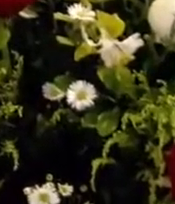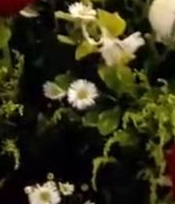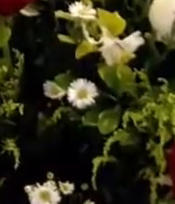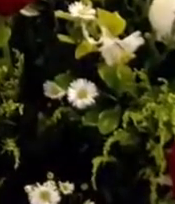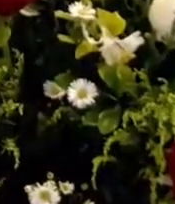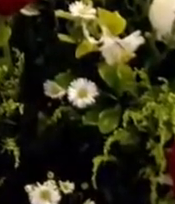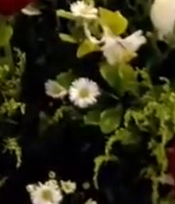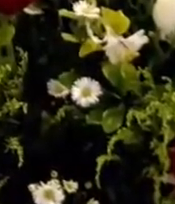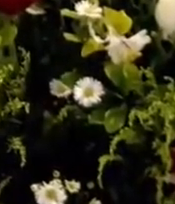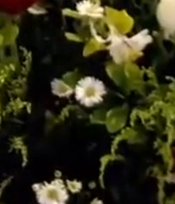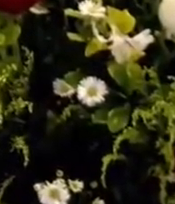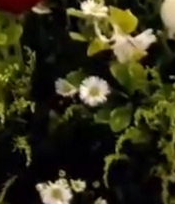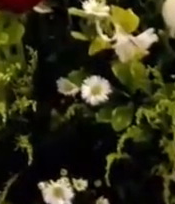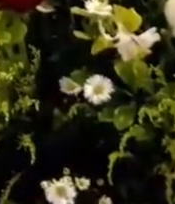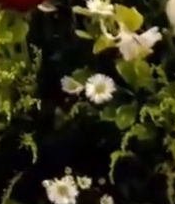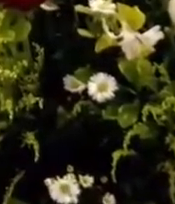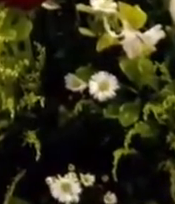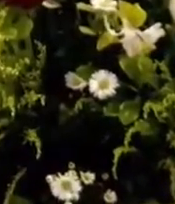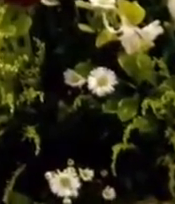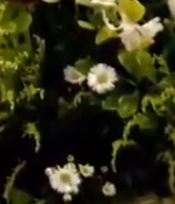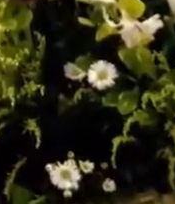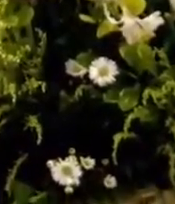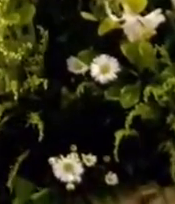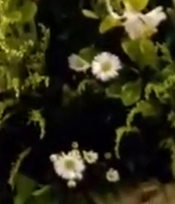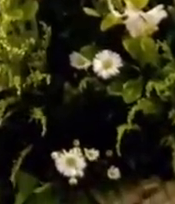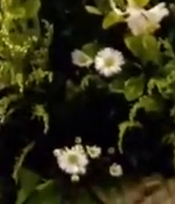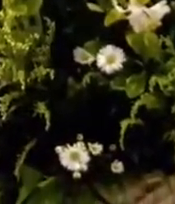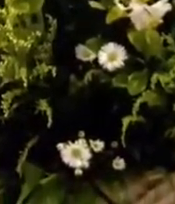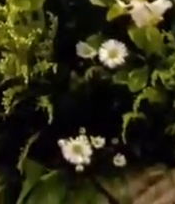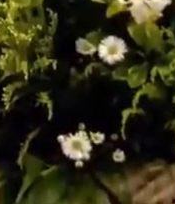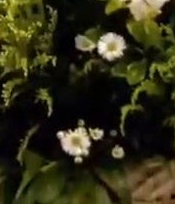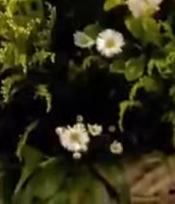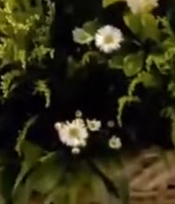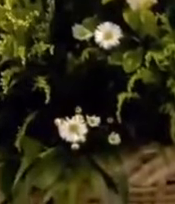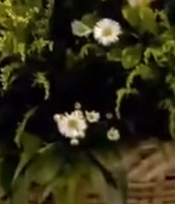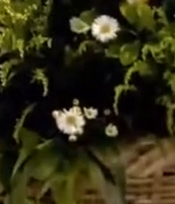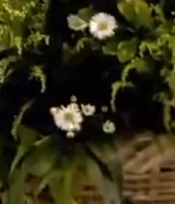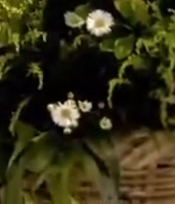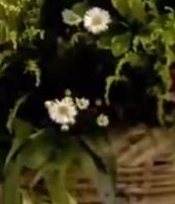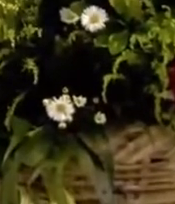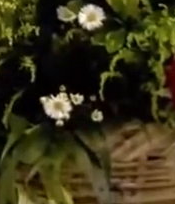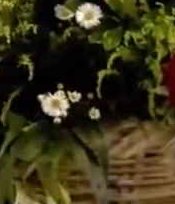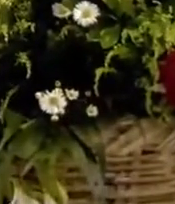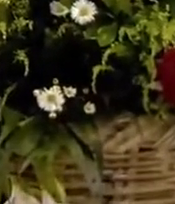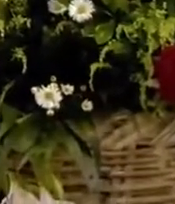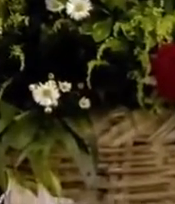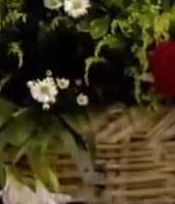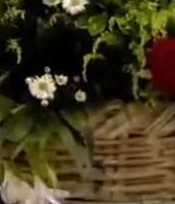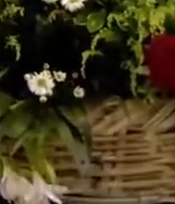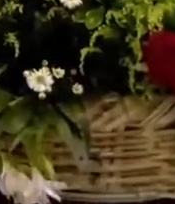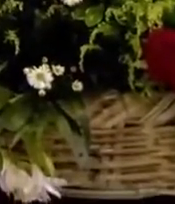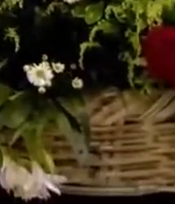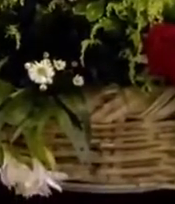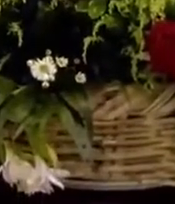Siempre en mi poca presencia, constante en mi mente.